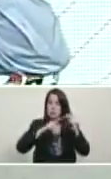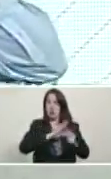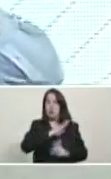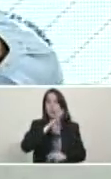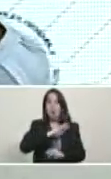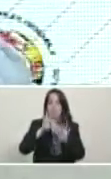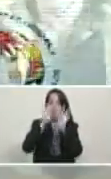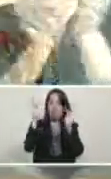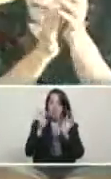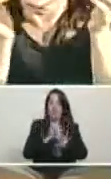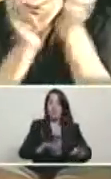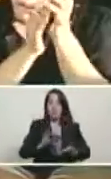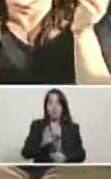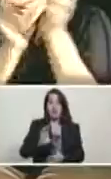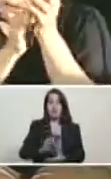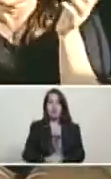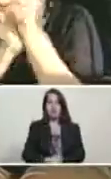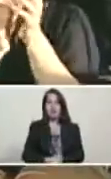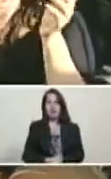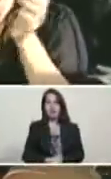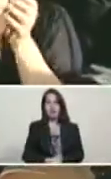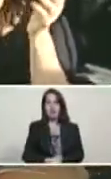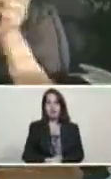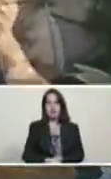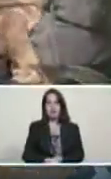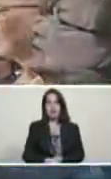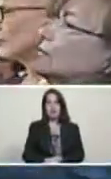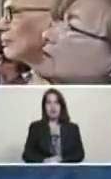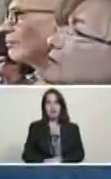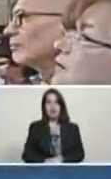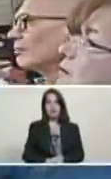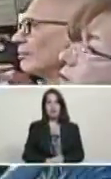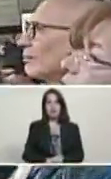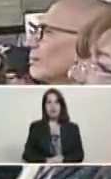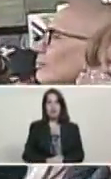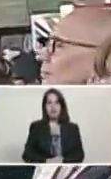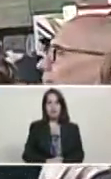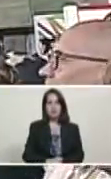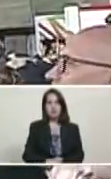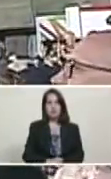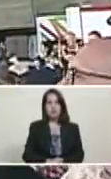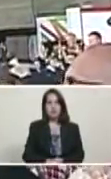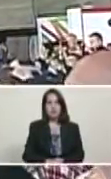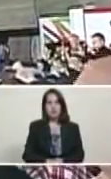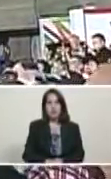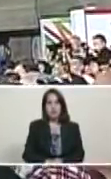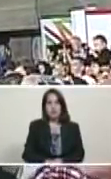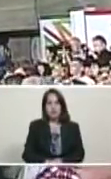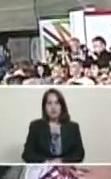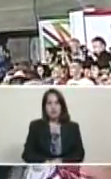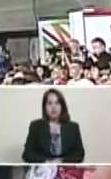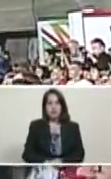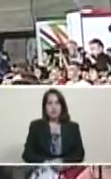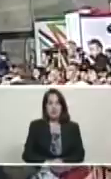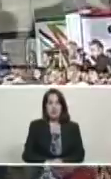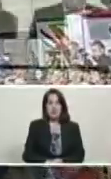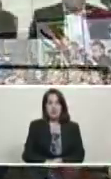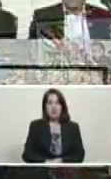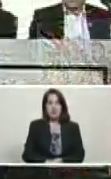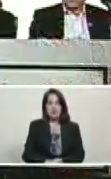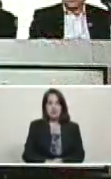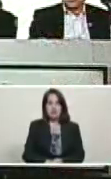modelo de país lo saben los pueblos tienen intuición